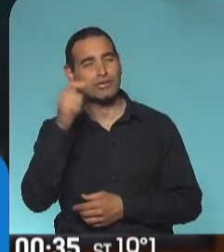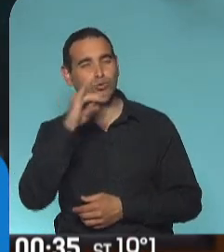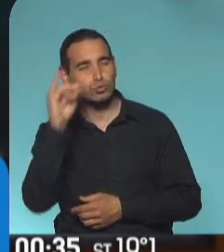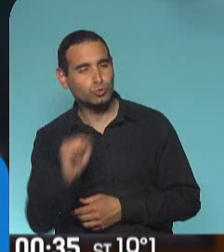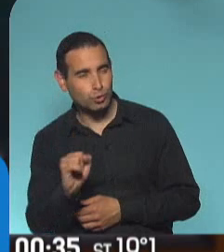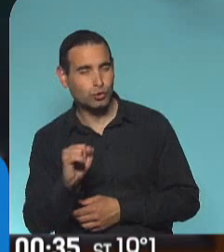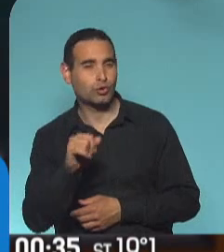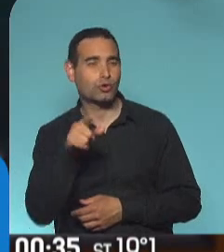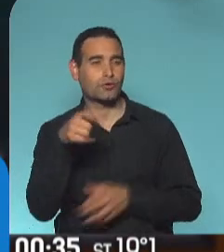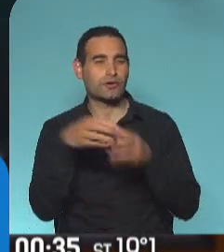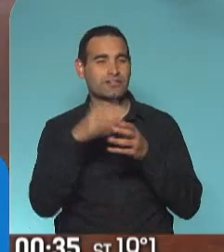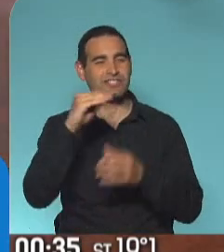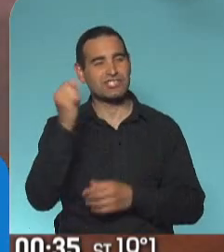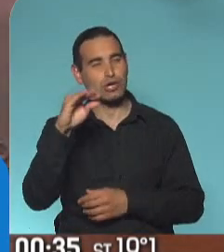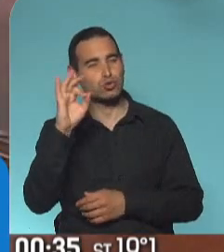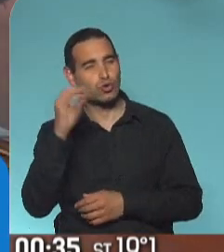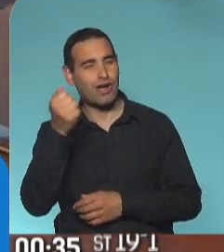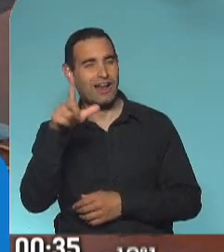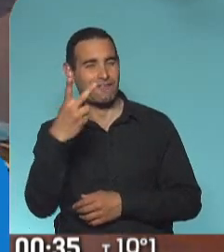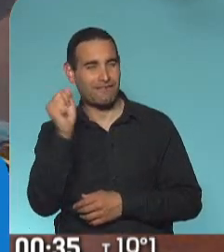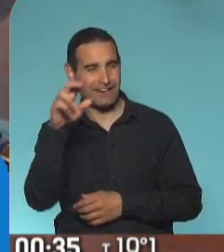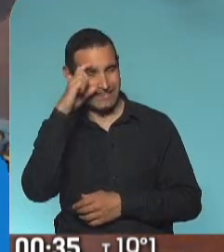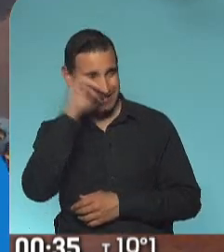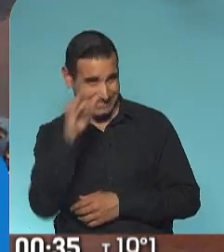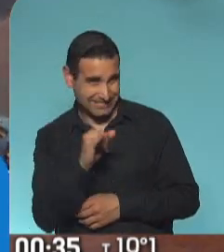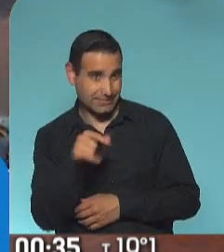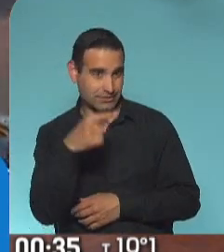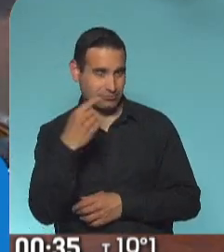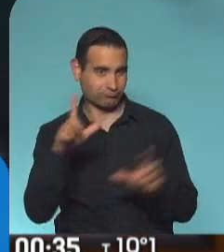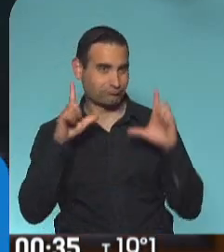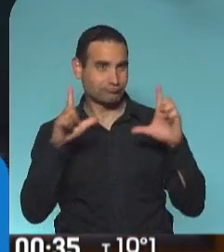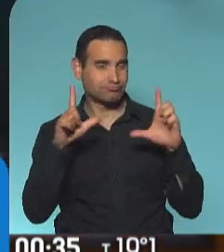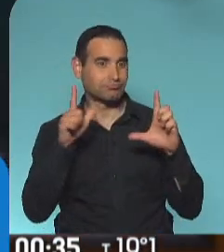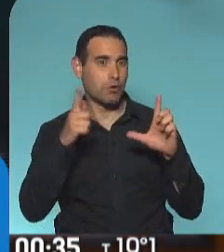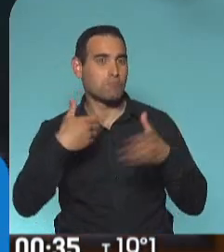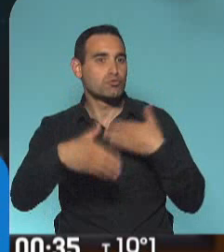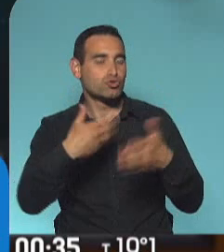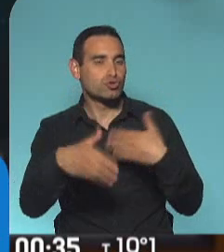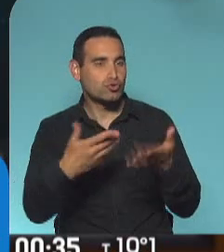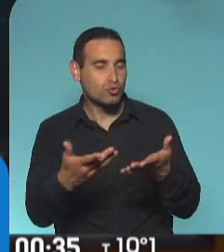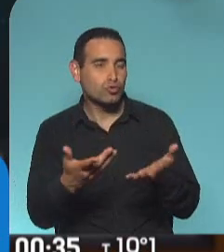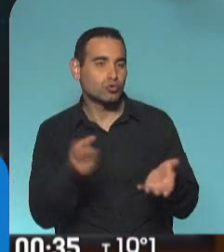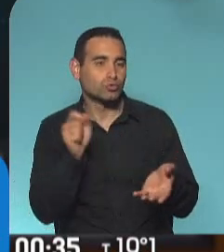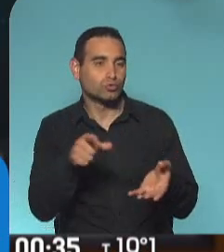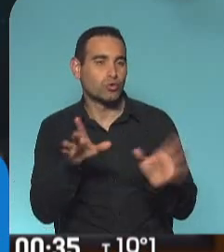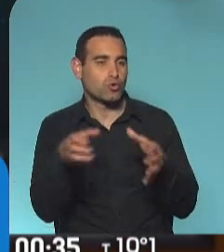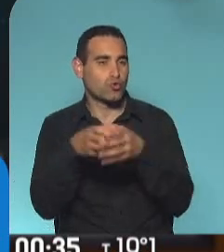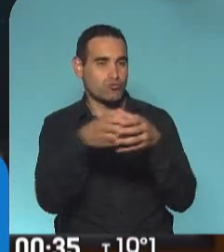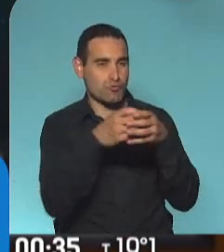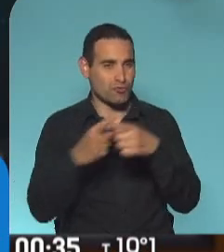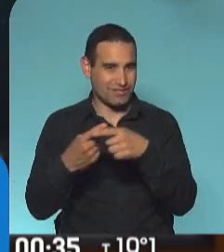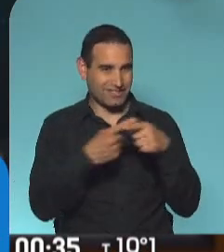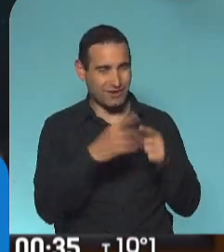Chacho Álvarez como caras visibles Sí. de ese proceso disruptivo para el sistema de partidos